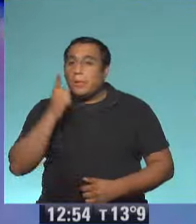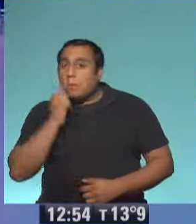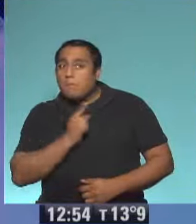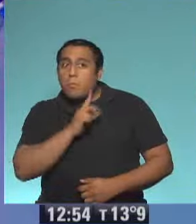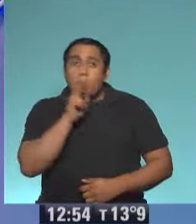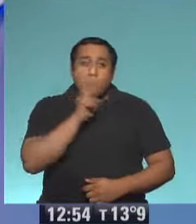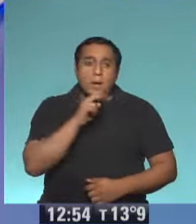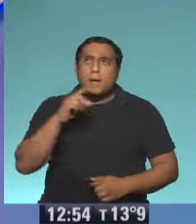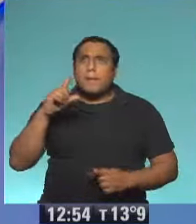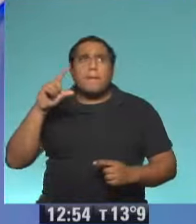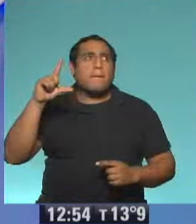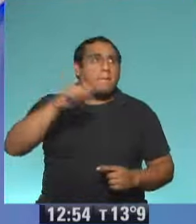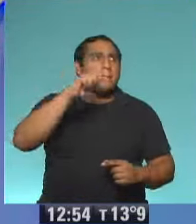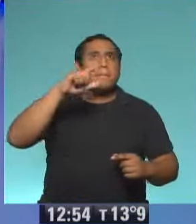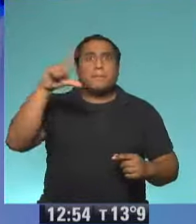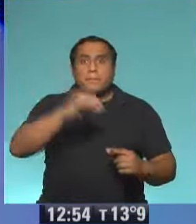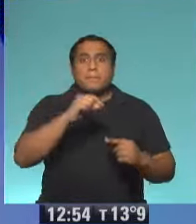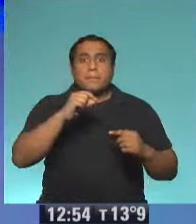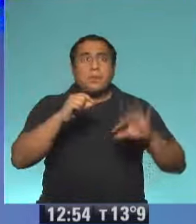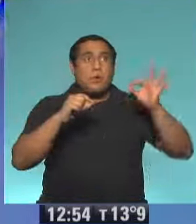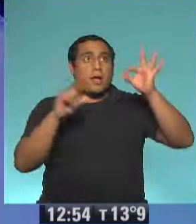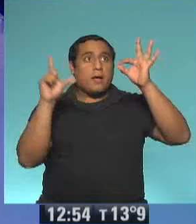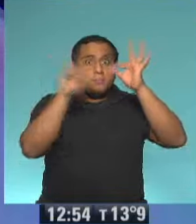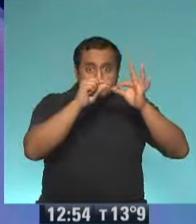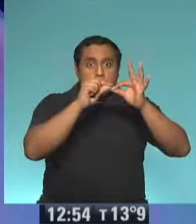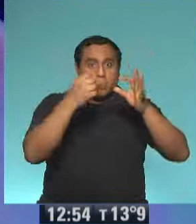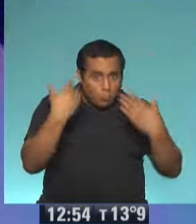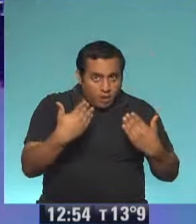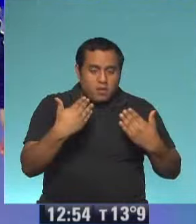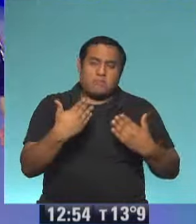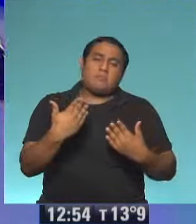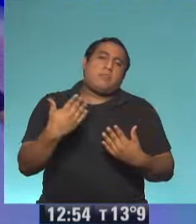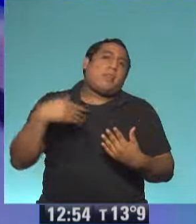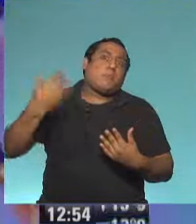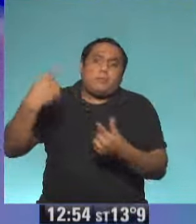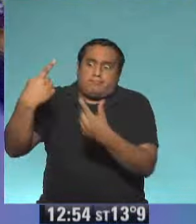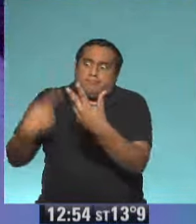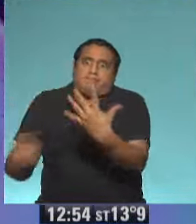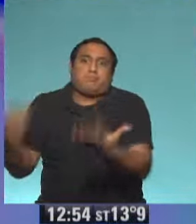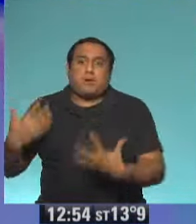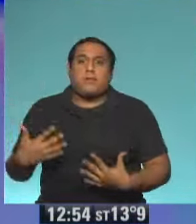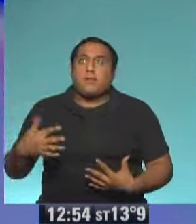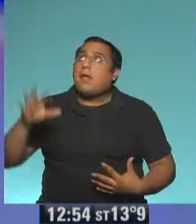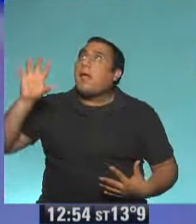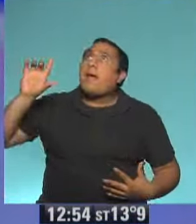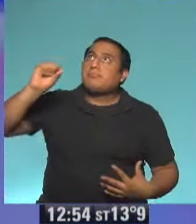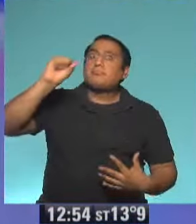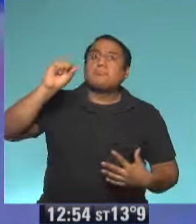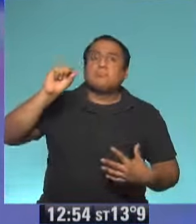Que pueden agarrar una mosca con palitos chinos. Pueden con todo. ¿Qué? ¡La agarré! Suerte